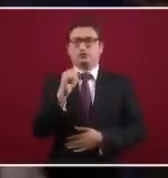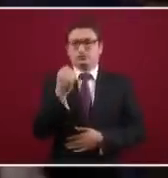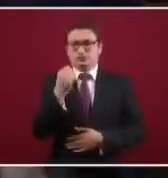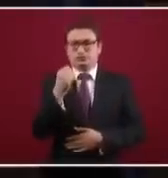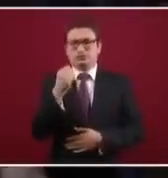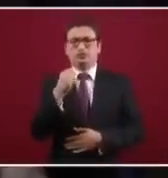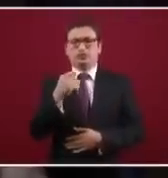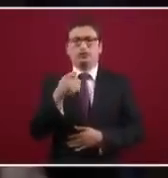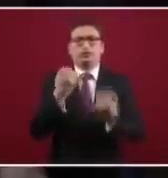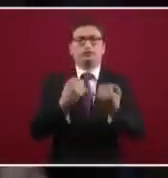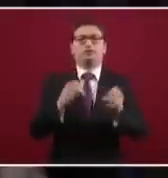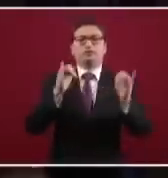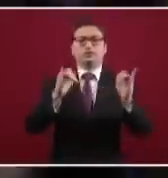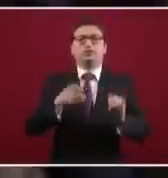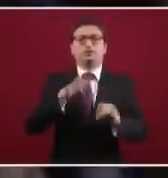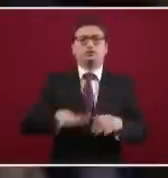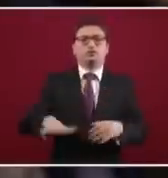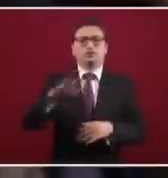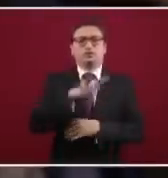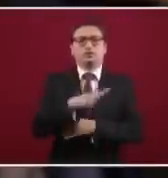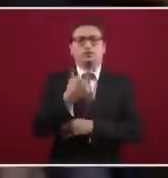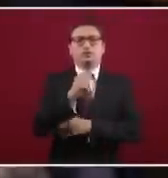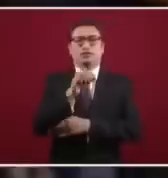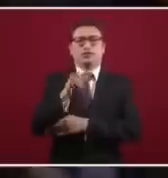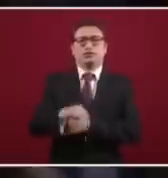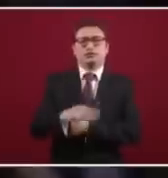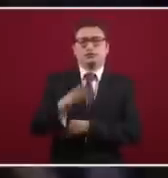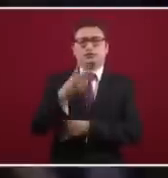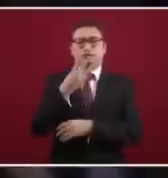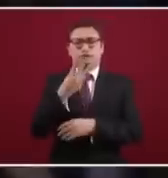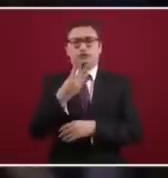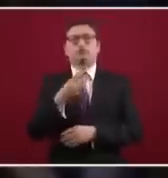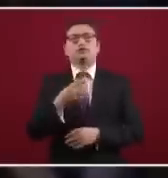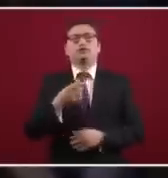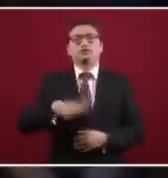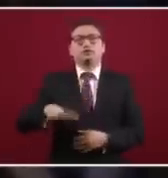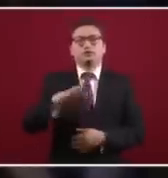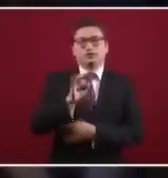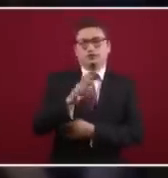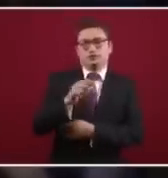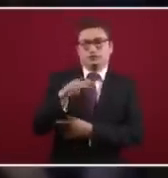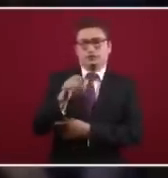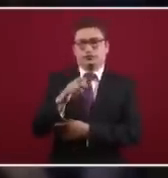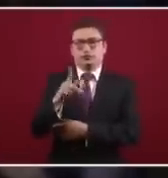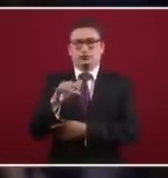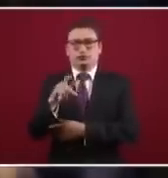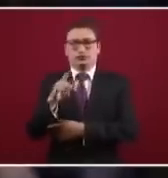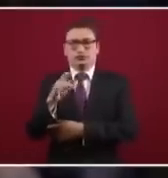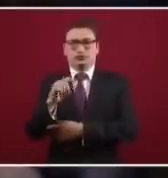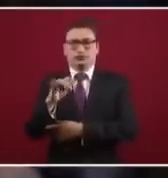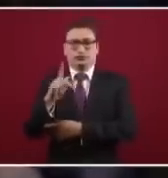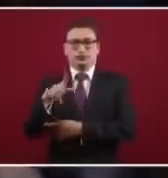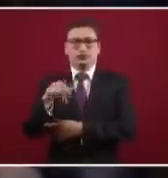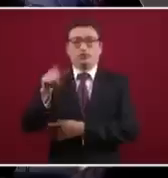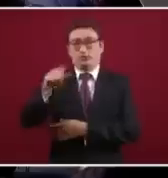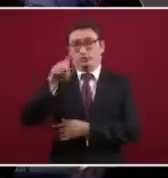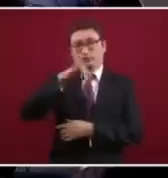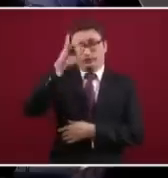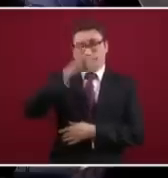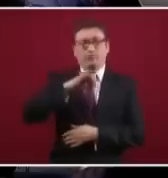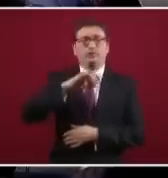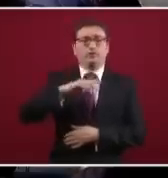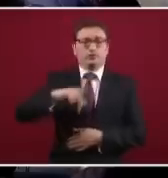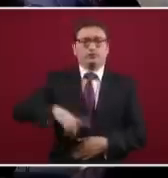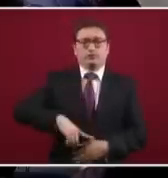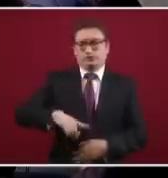a cabo la inauguración del plantel GAM 3 Elena Poniatowska, con la presencia de la doctora Claudia Sheinbaum Pardo,